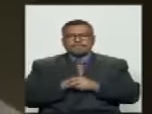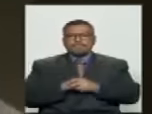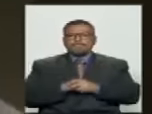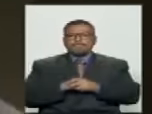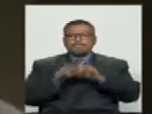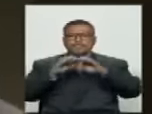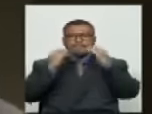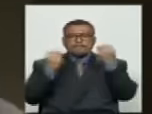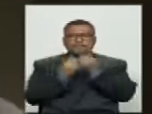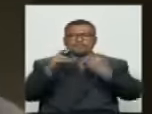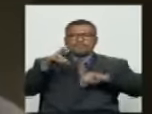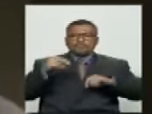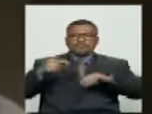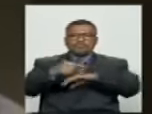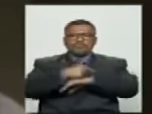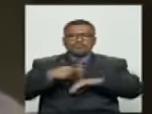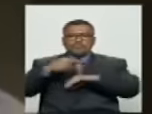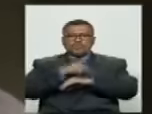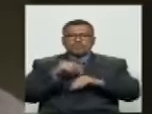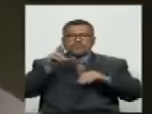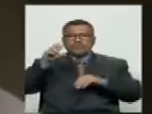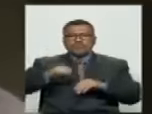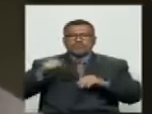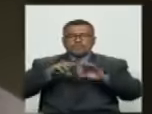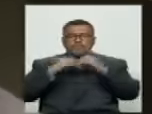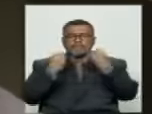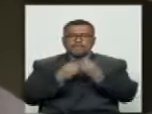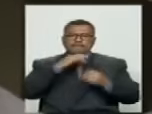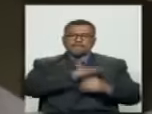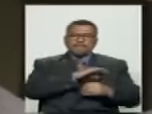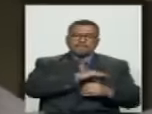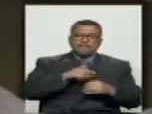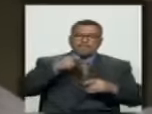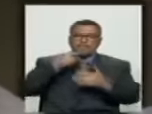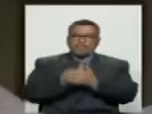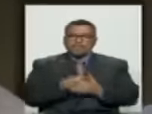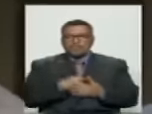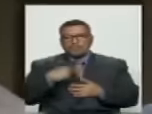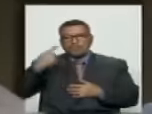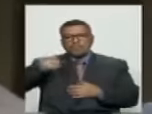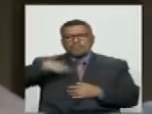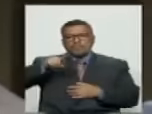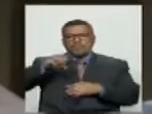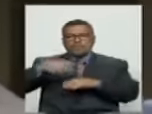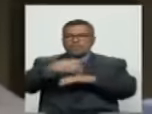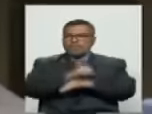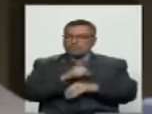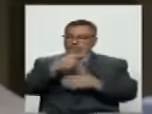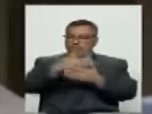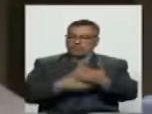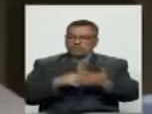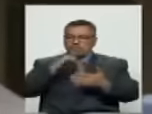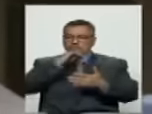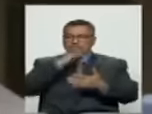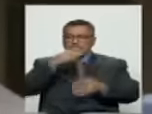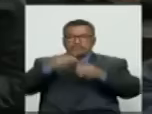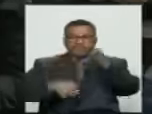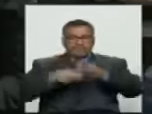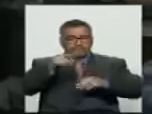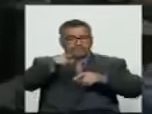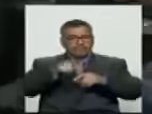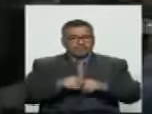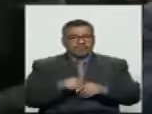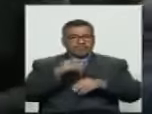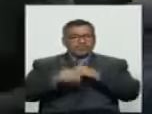Las organizaciones no gubernamentales y organizaciones sociales sin fines de lucro deberán obtener el registro de información fiscal